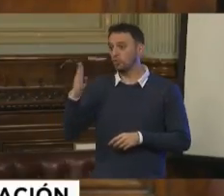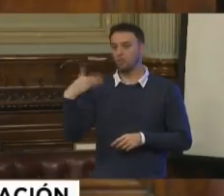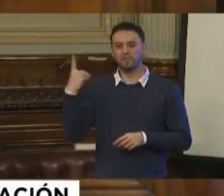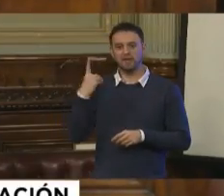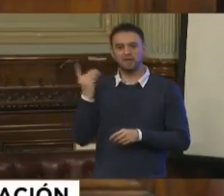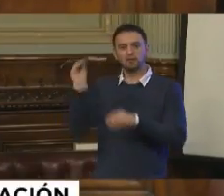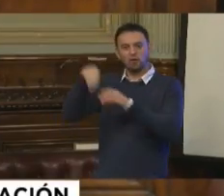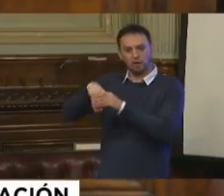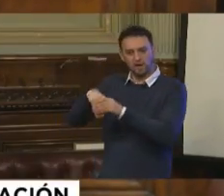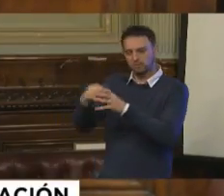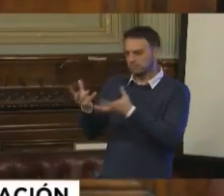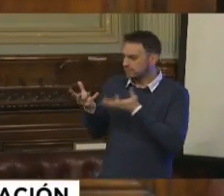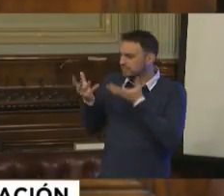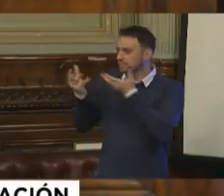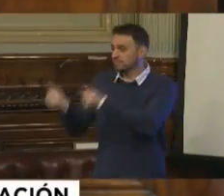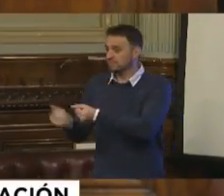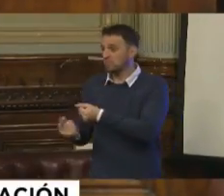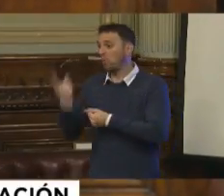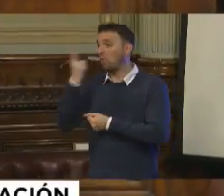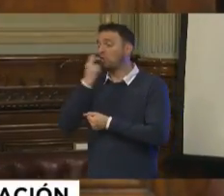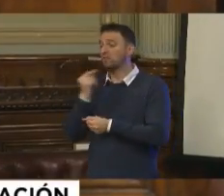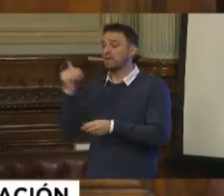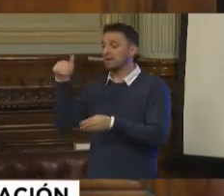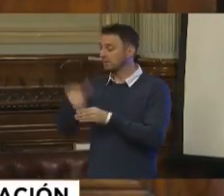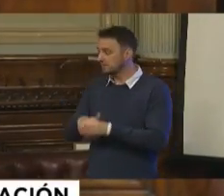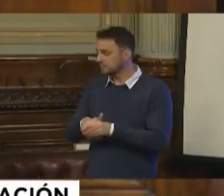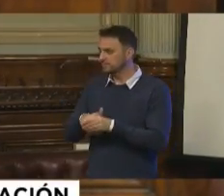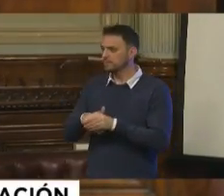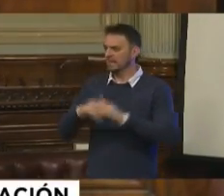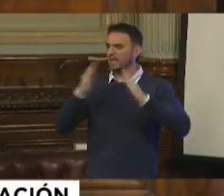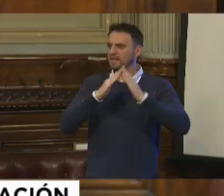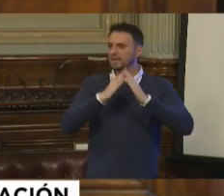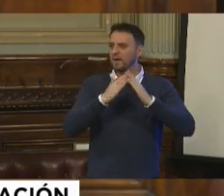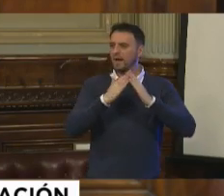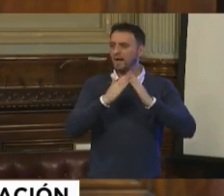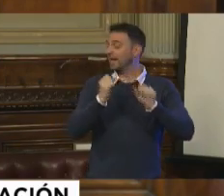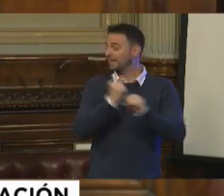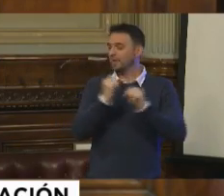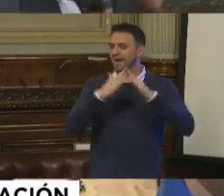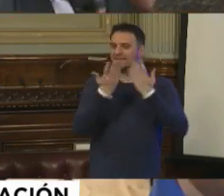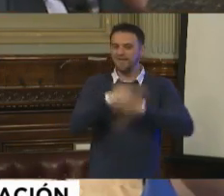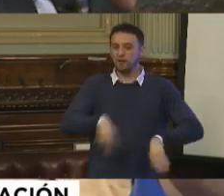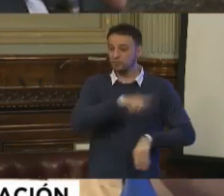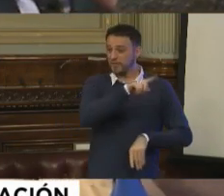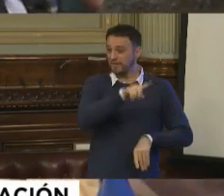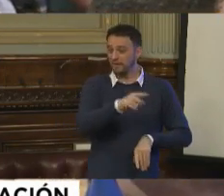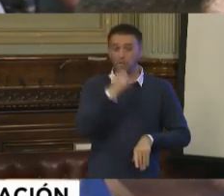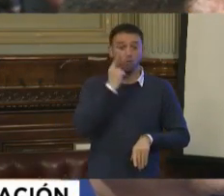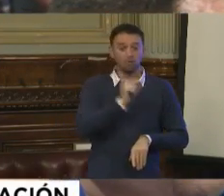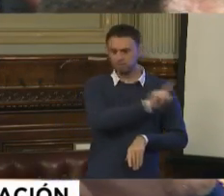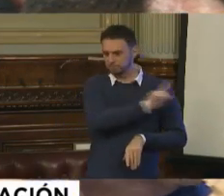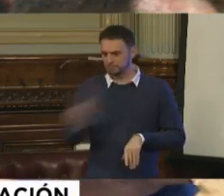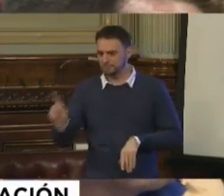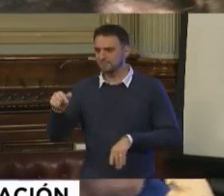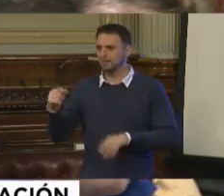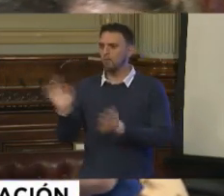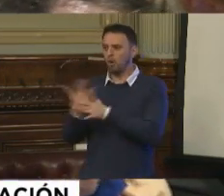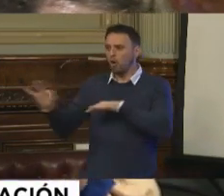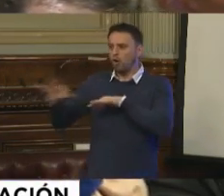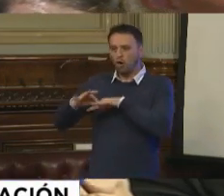participante casi eventual que creo que lo era en la casa rosada la capacitación y de inmediato